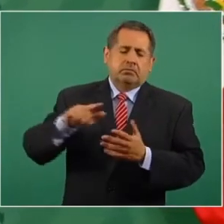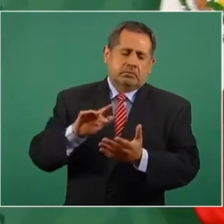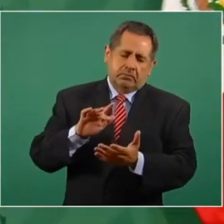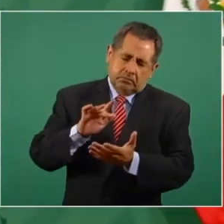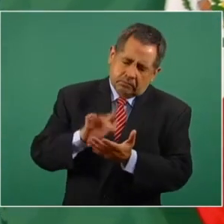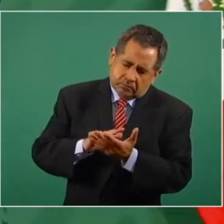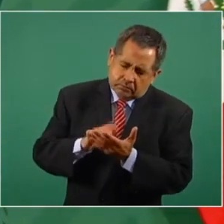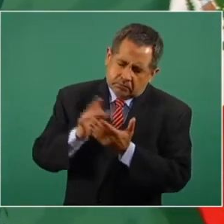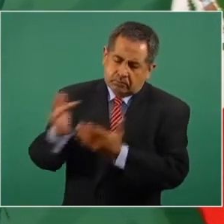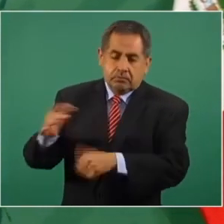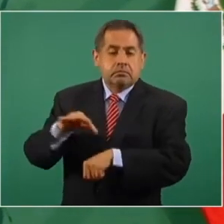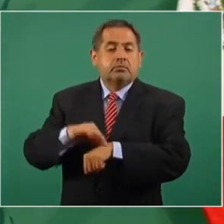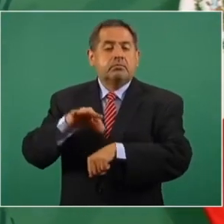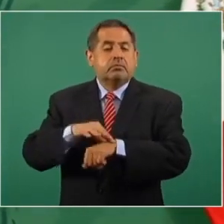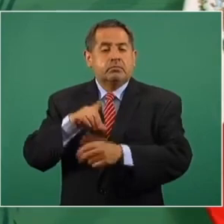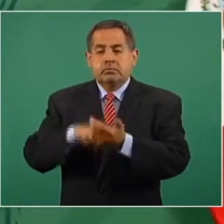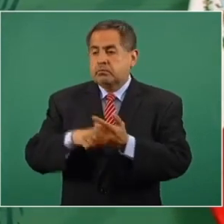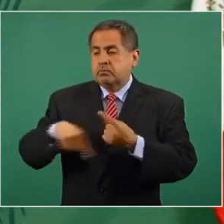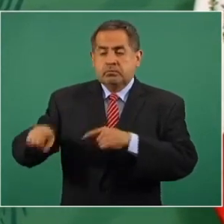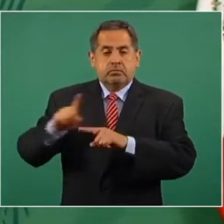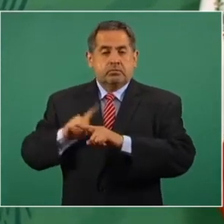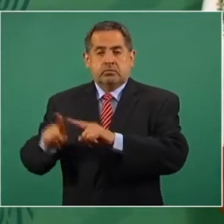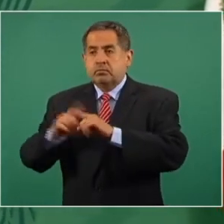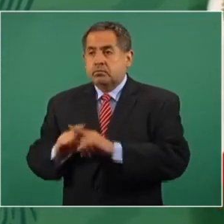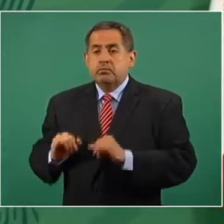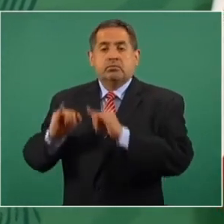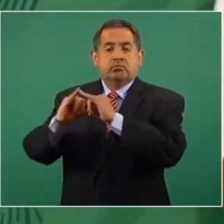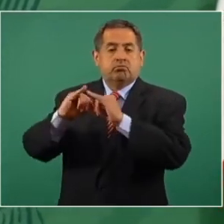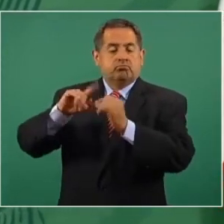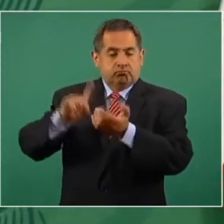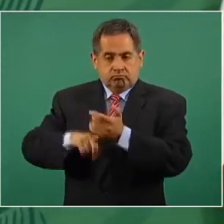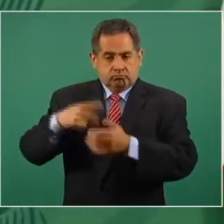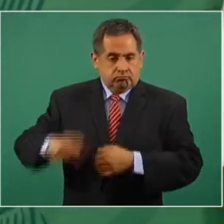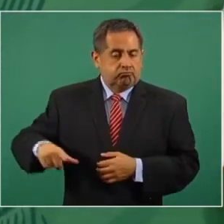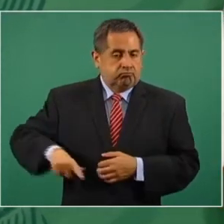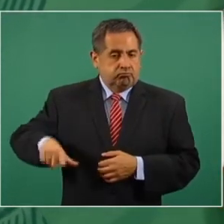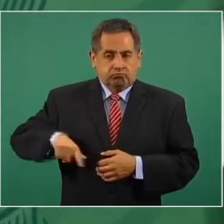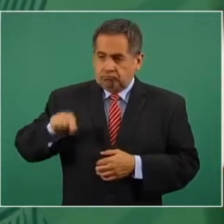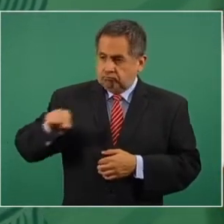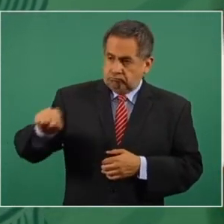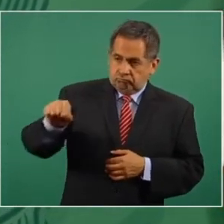médicos, todos de instituciones públicas,